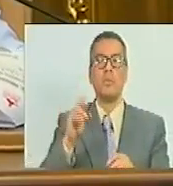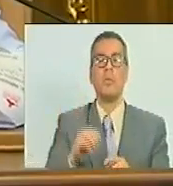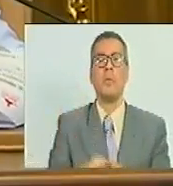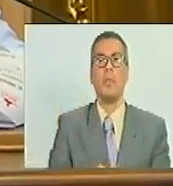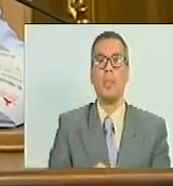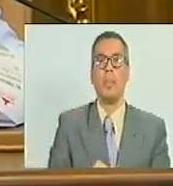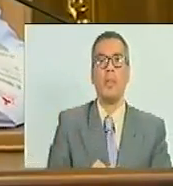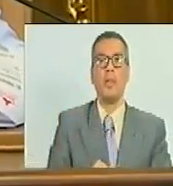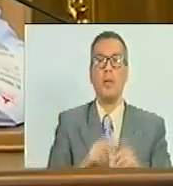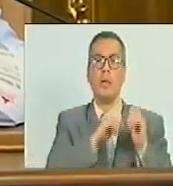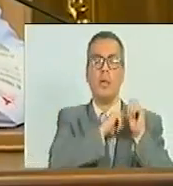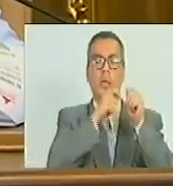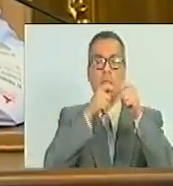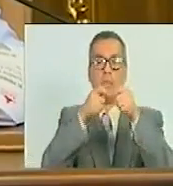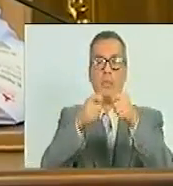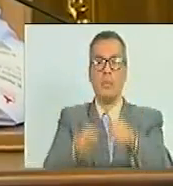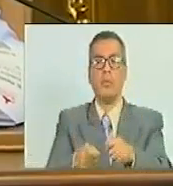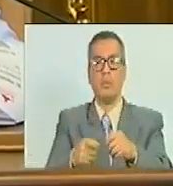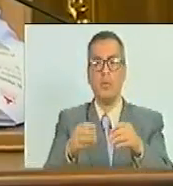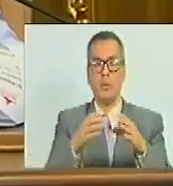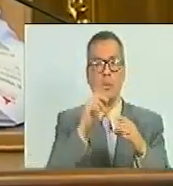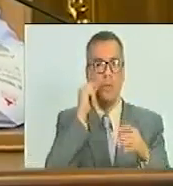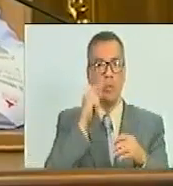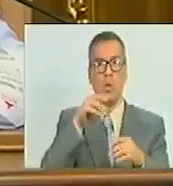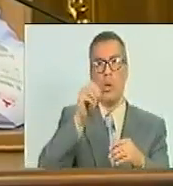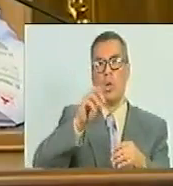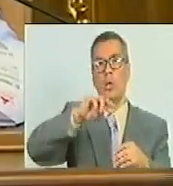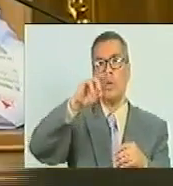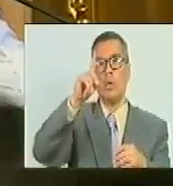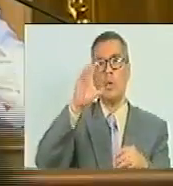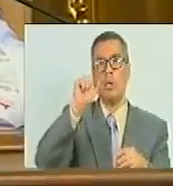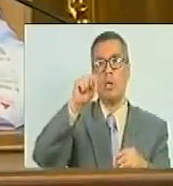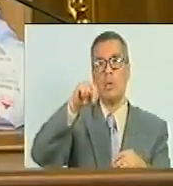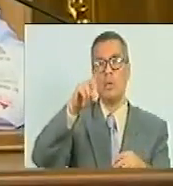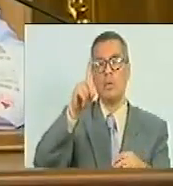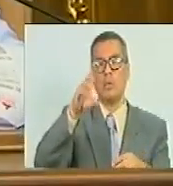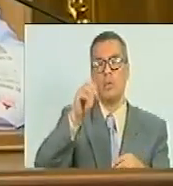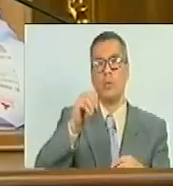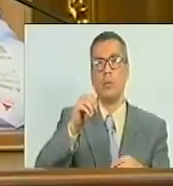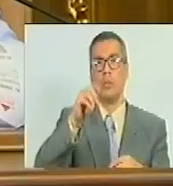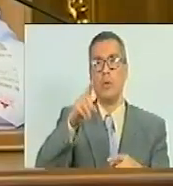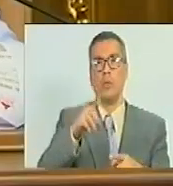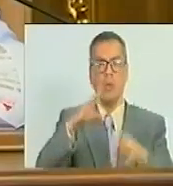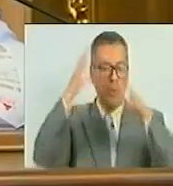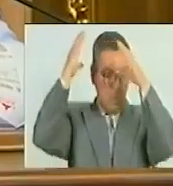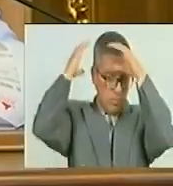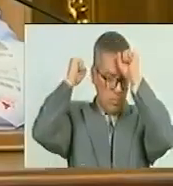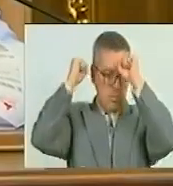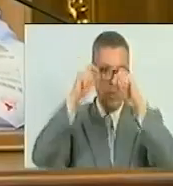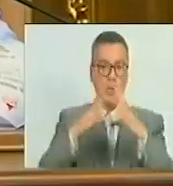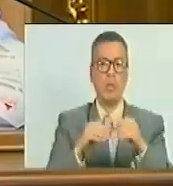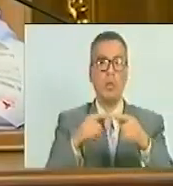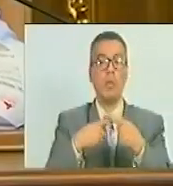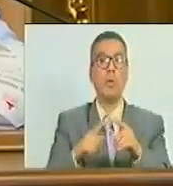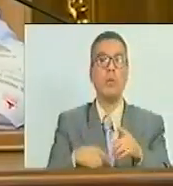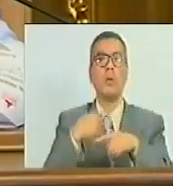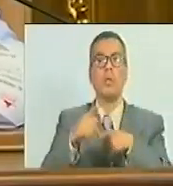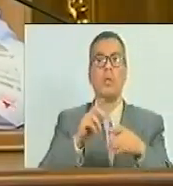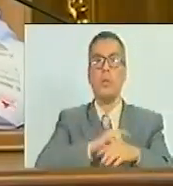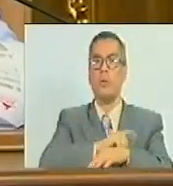Venezuela, para designar al ciudadano Orlando Miguel Maneiro Gaspar, como embajador